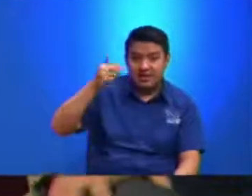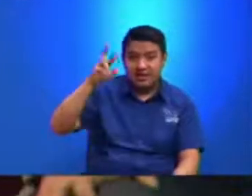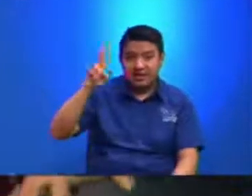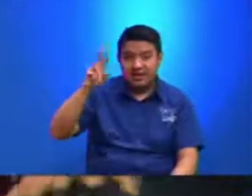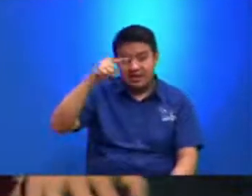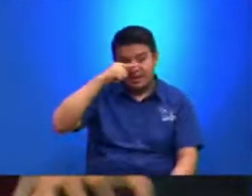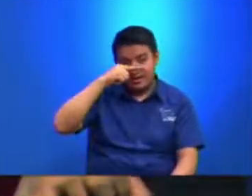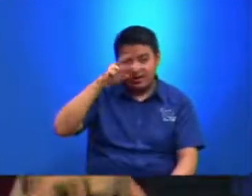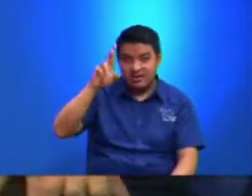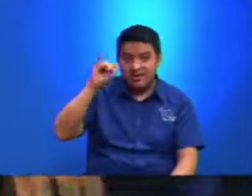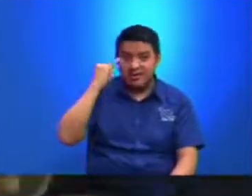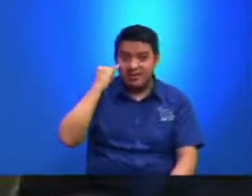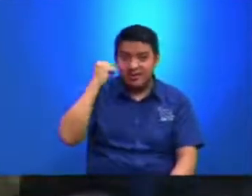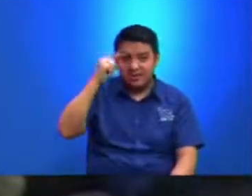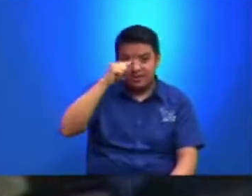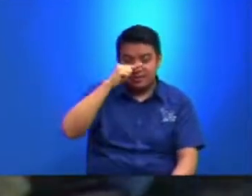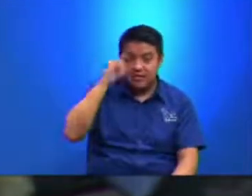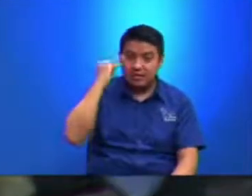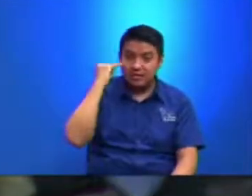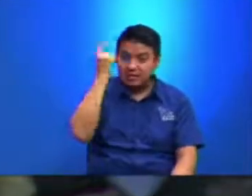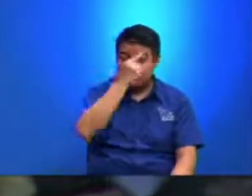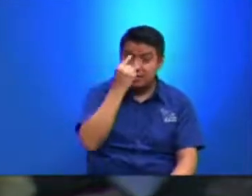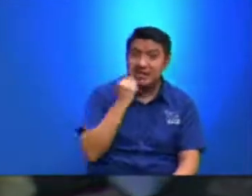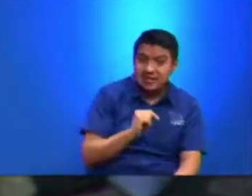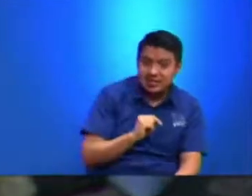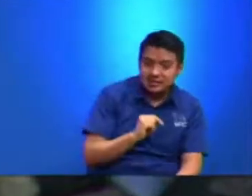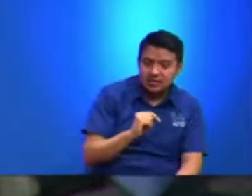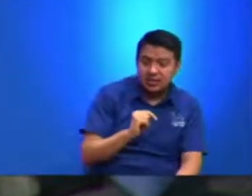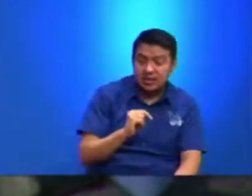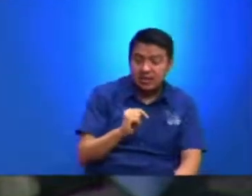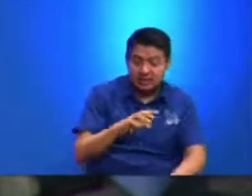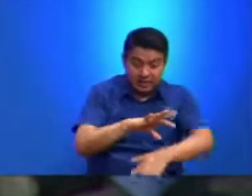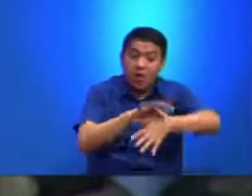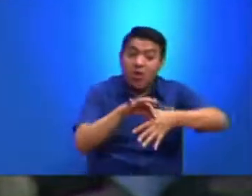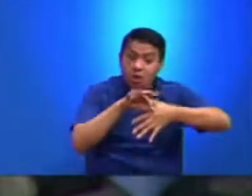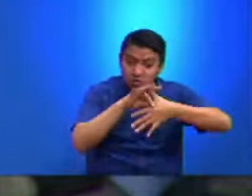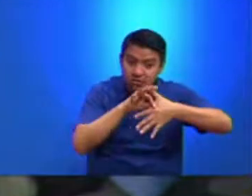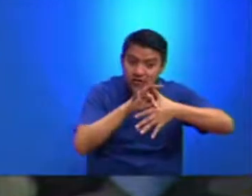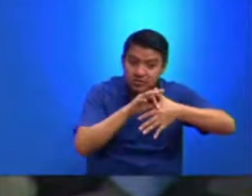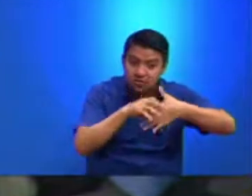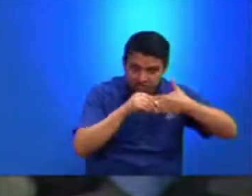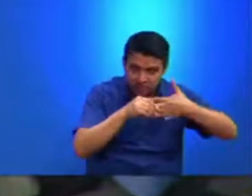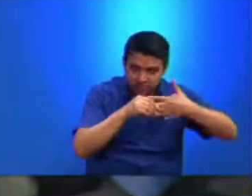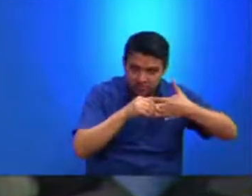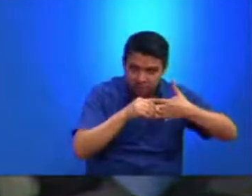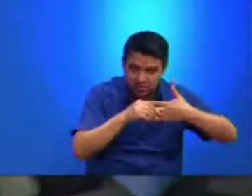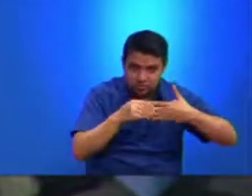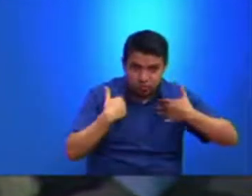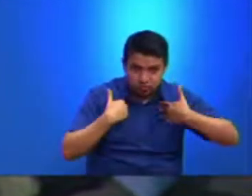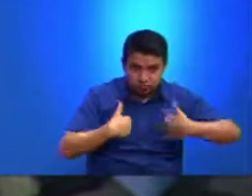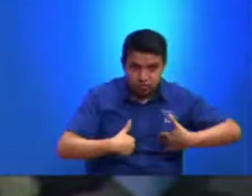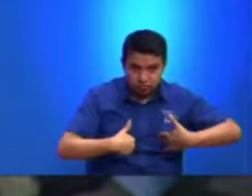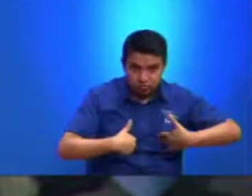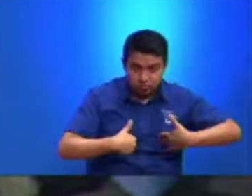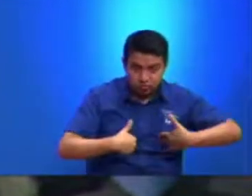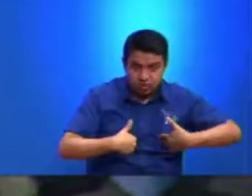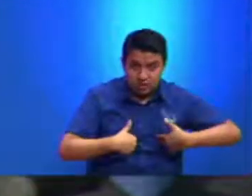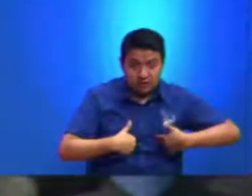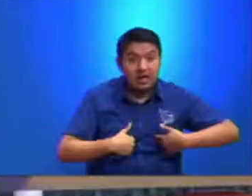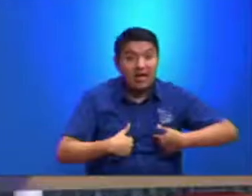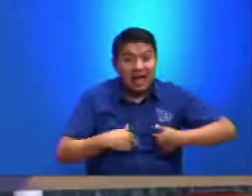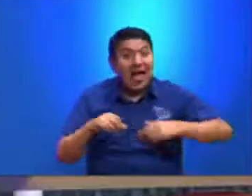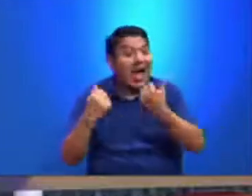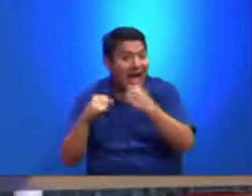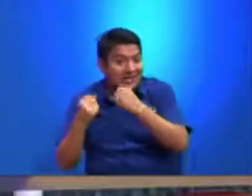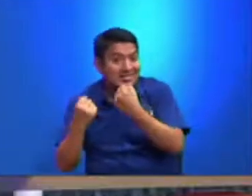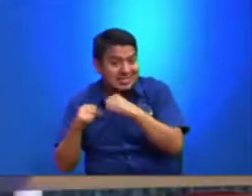ojo seco, de hecho va a tener ojo seco, porque wow. las glándulas van a dejar de producir su elemento, ya sea agua,